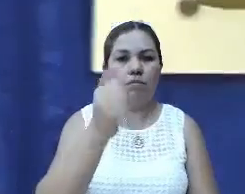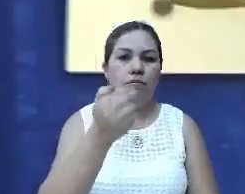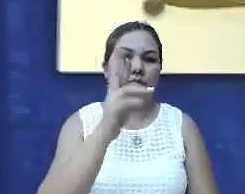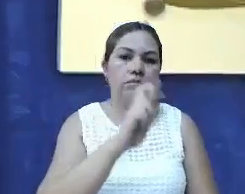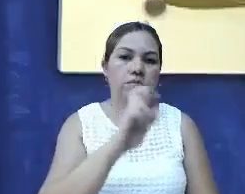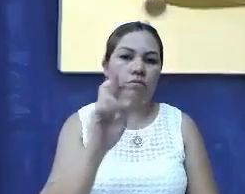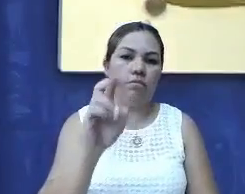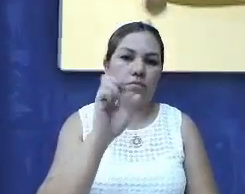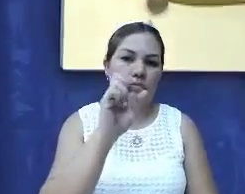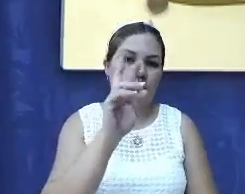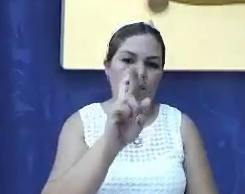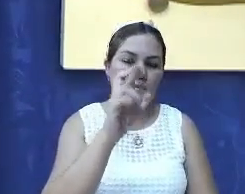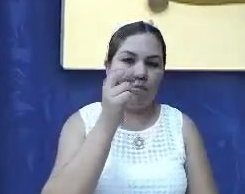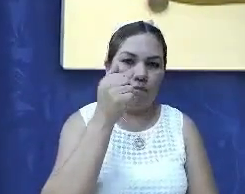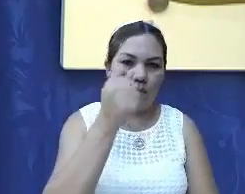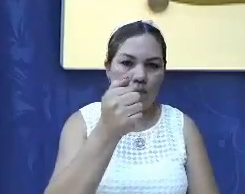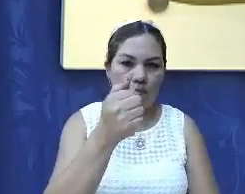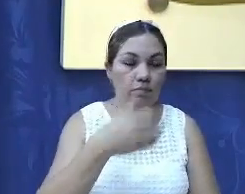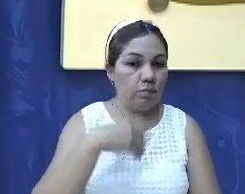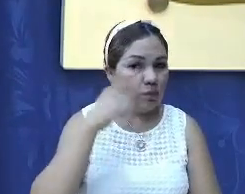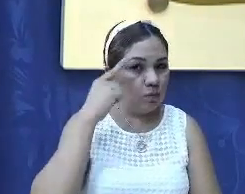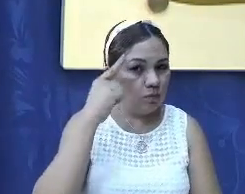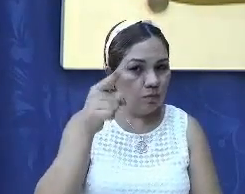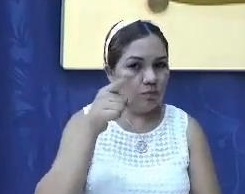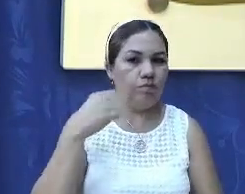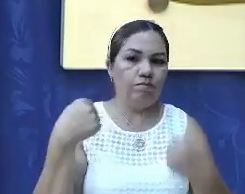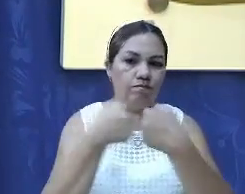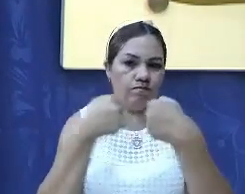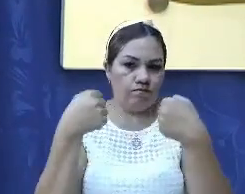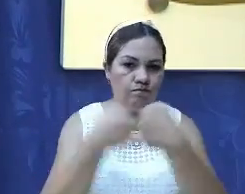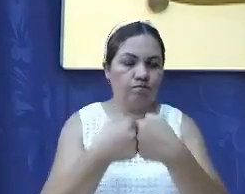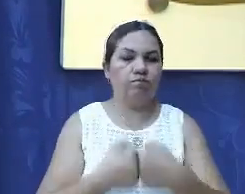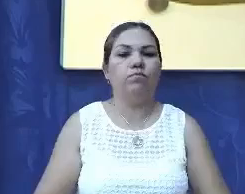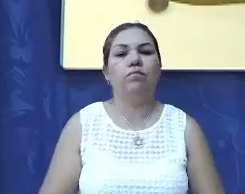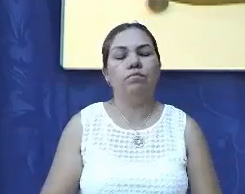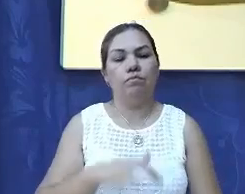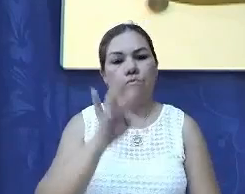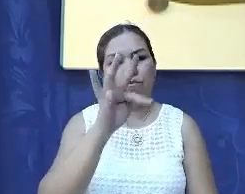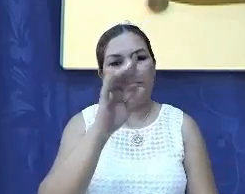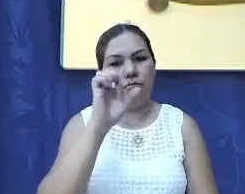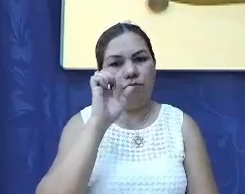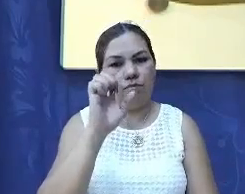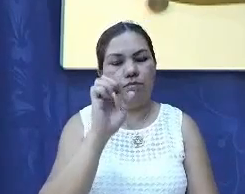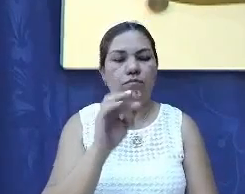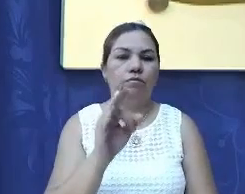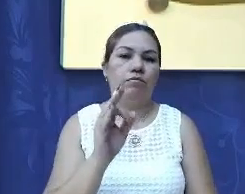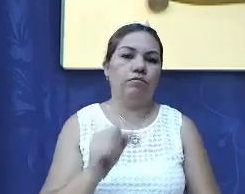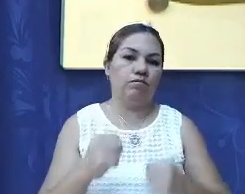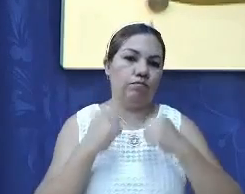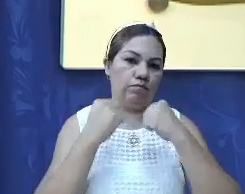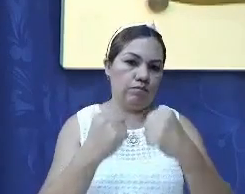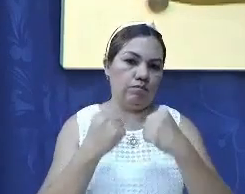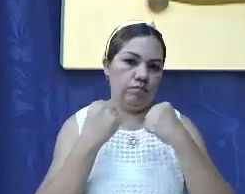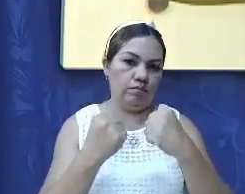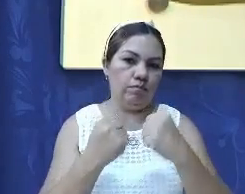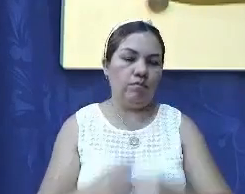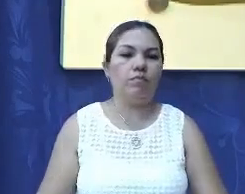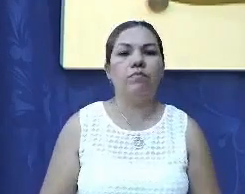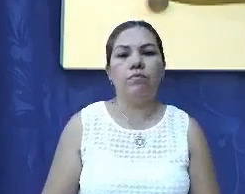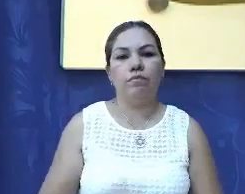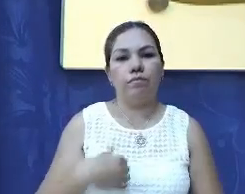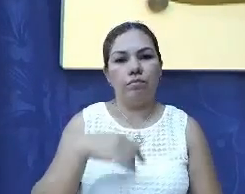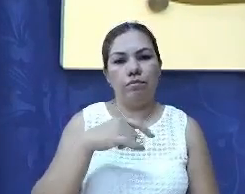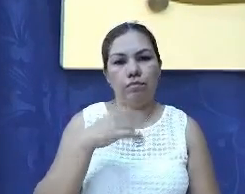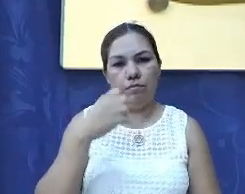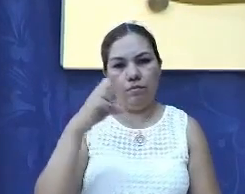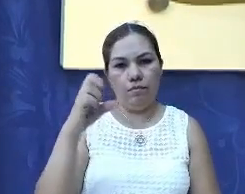una carrera. Usted está peleando una buena batalla de la fe. Y el enemigo va a buscar a diestra y a